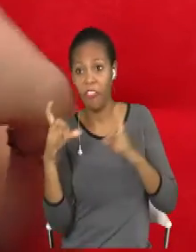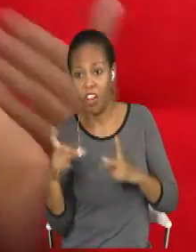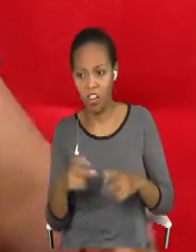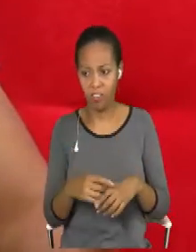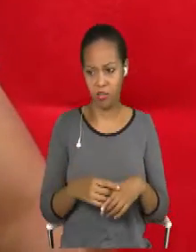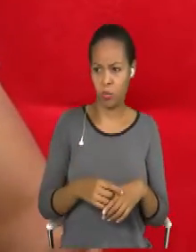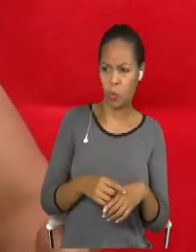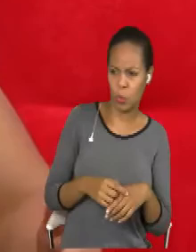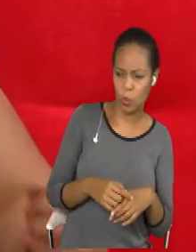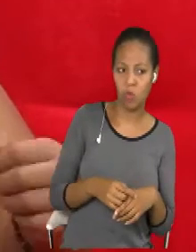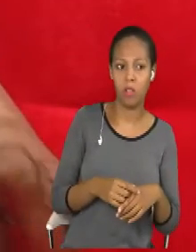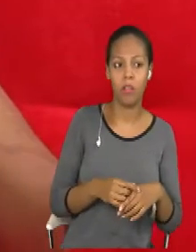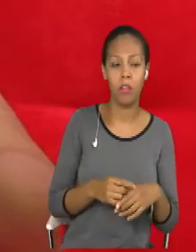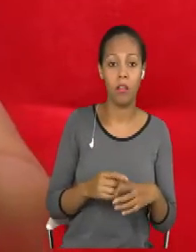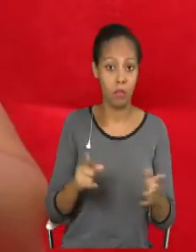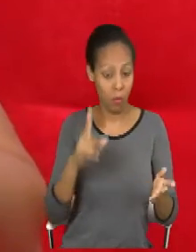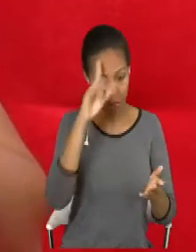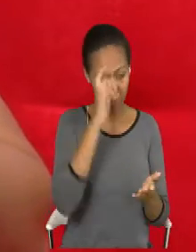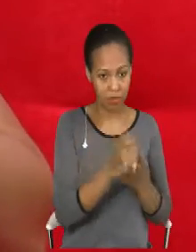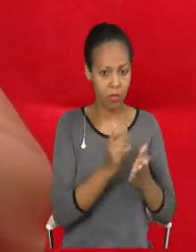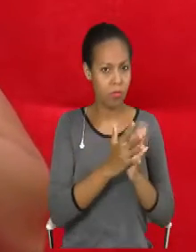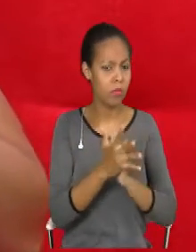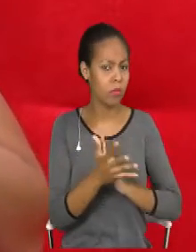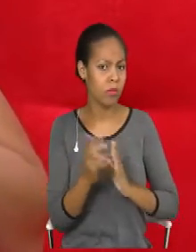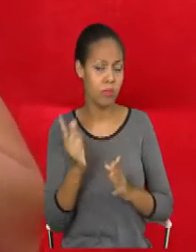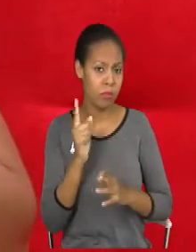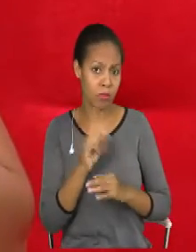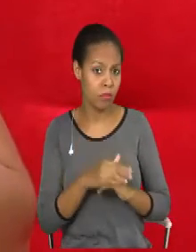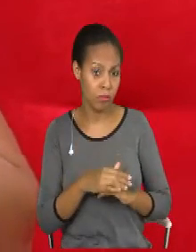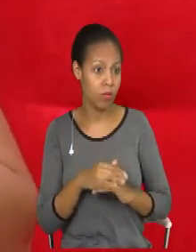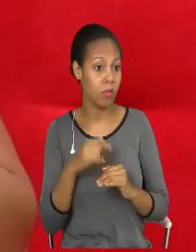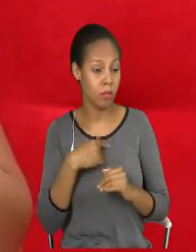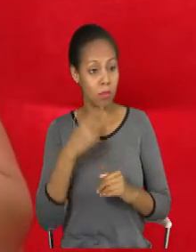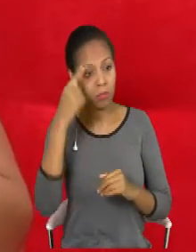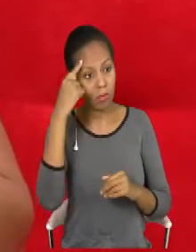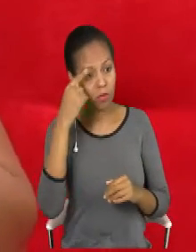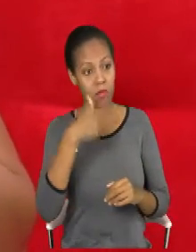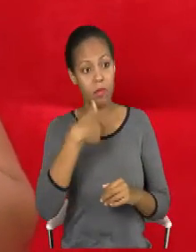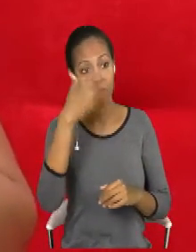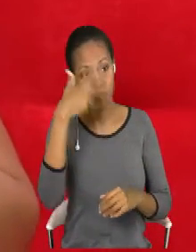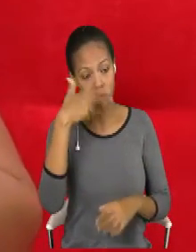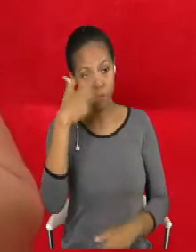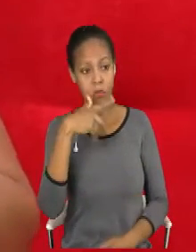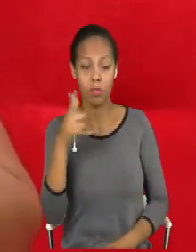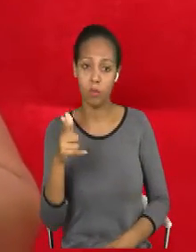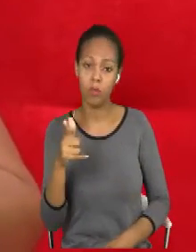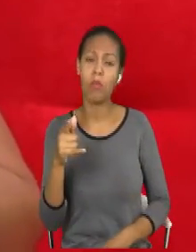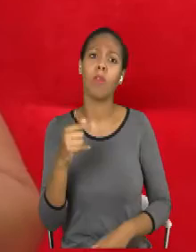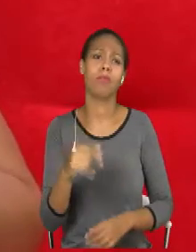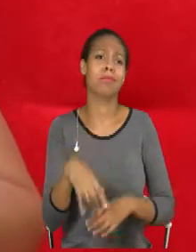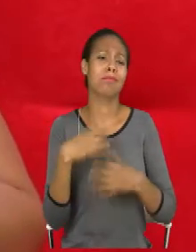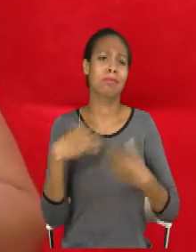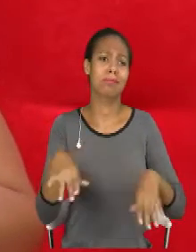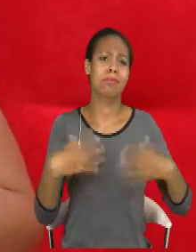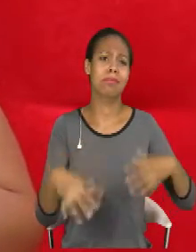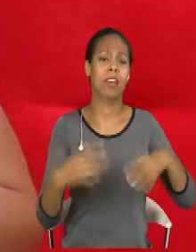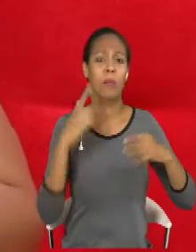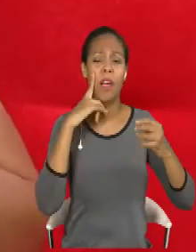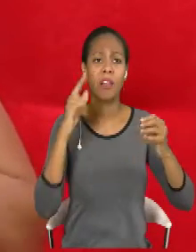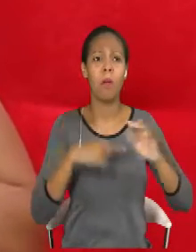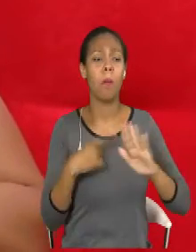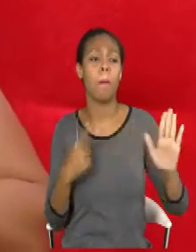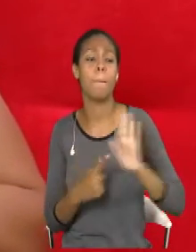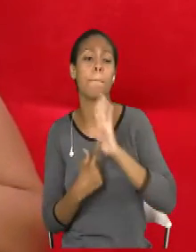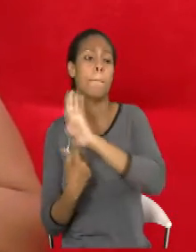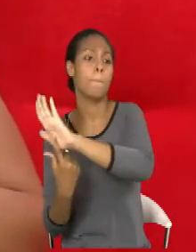el comentario. Ya hoy en día considero que Facebook es la vitrina más grande, la vitrina más importante